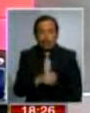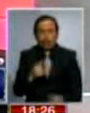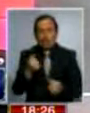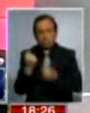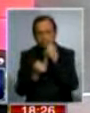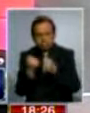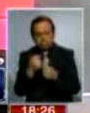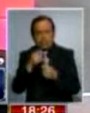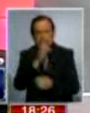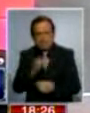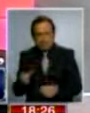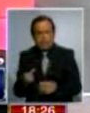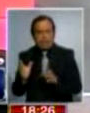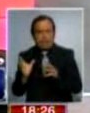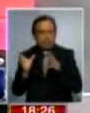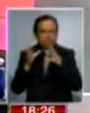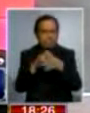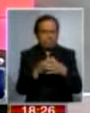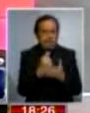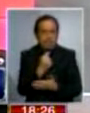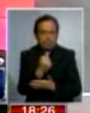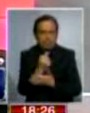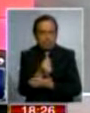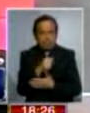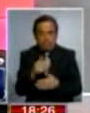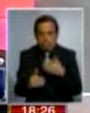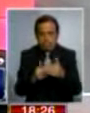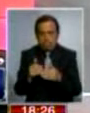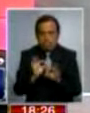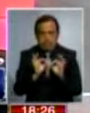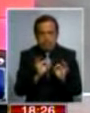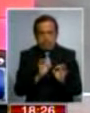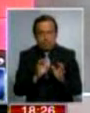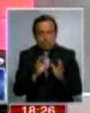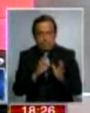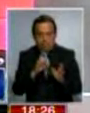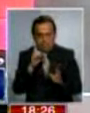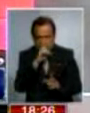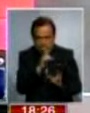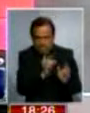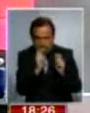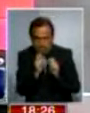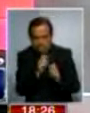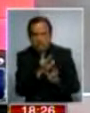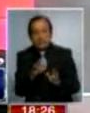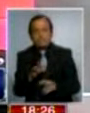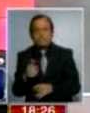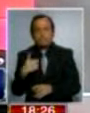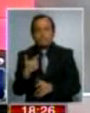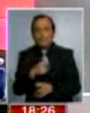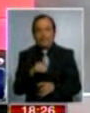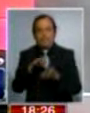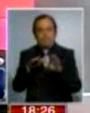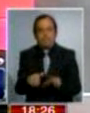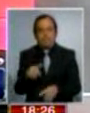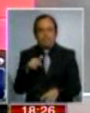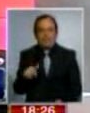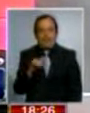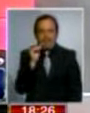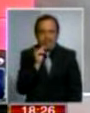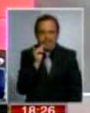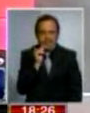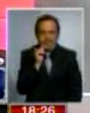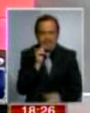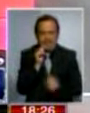recursos humanos para garantizar la seguridad, porque ese procedimiento fue extremadamente complicado y riesgoso. Entonces, claro, no se puede hacer lo mismo respecto de